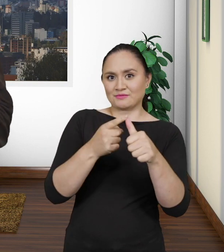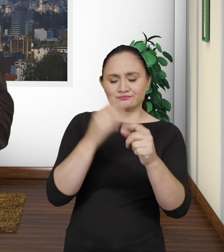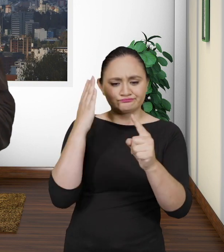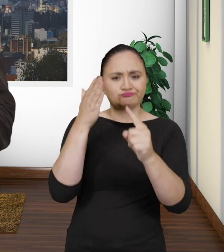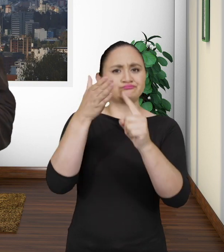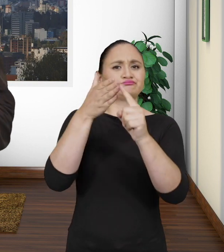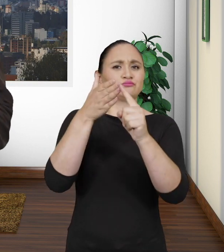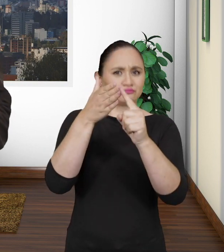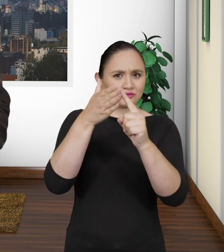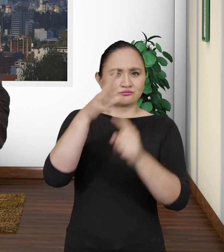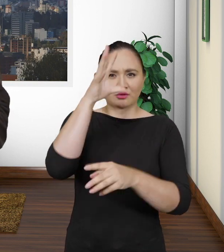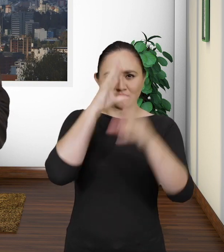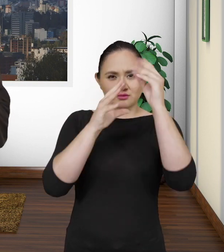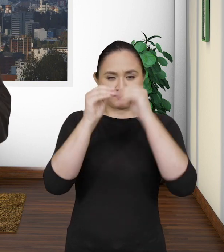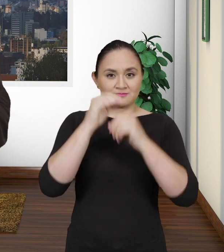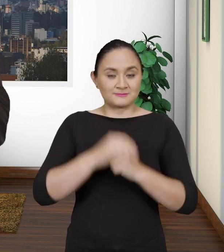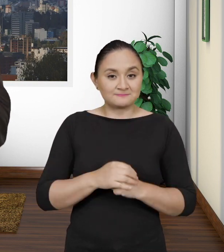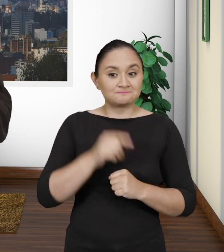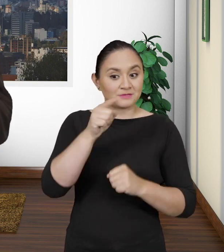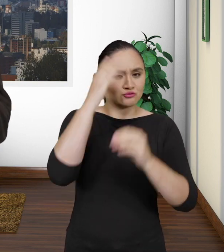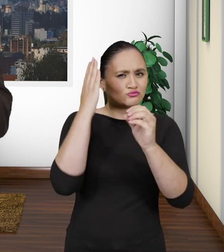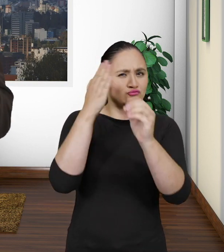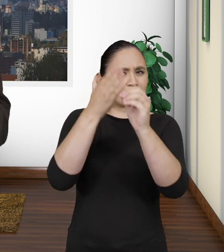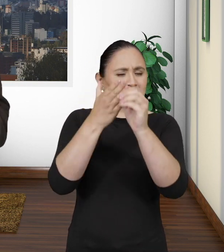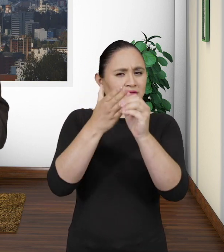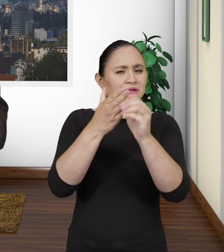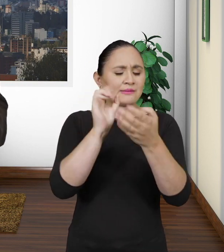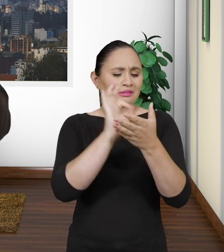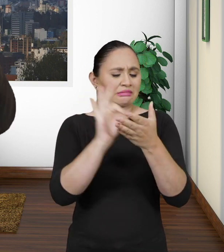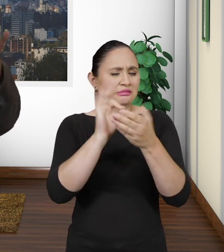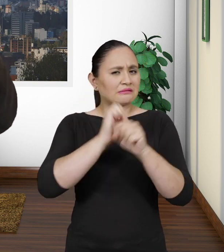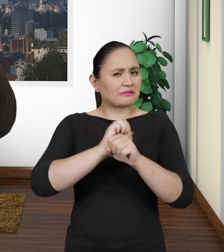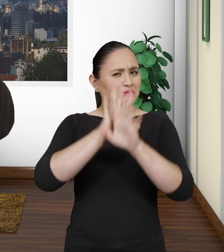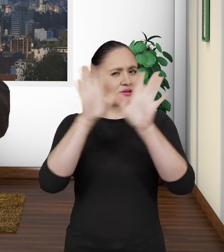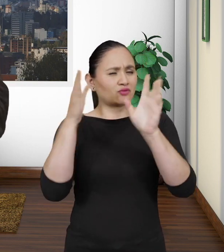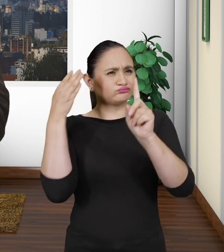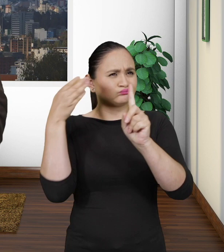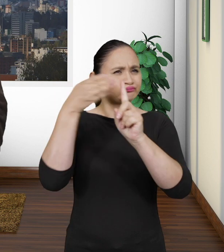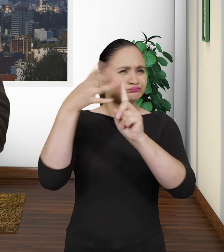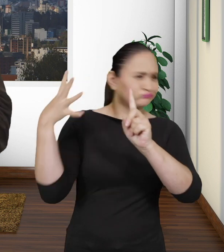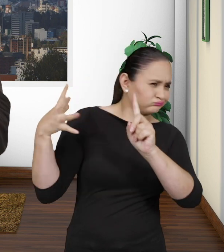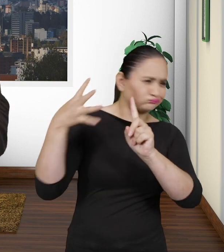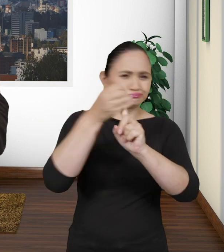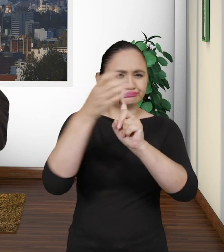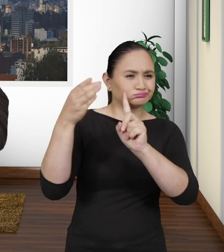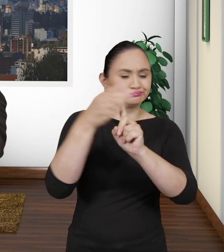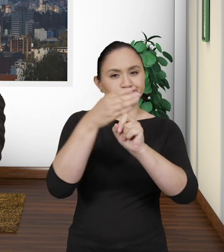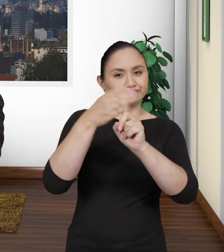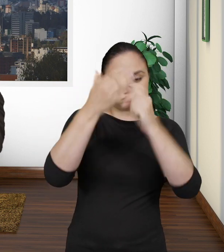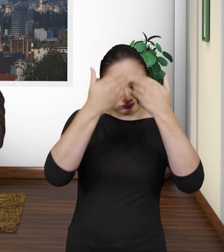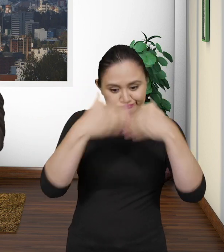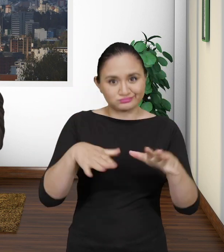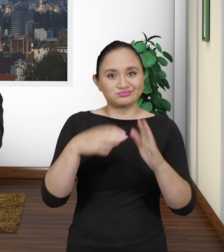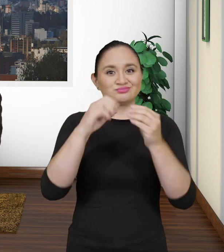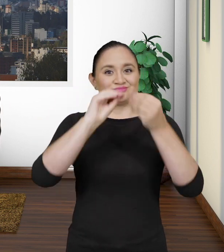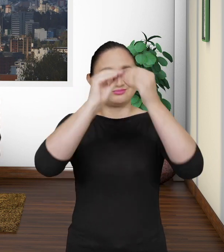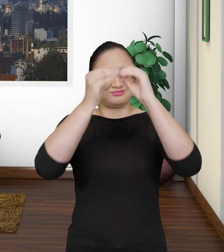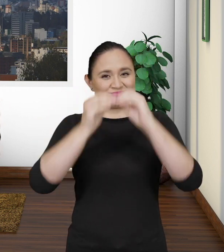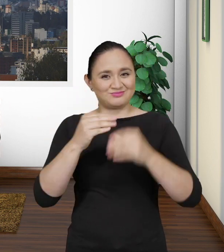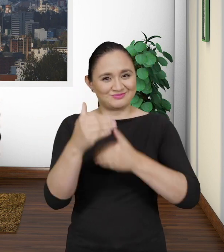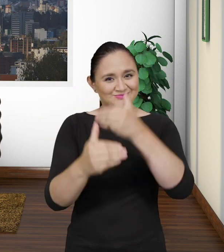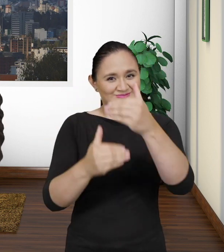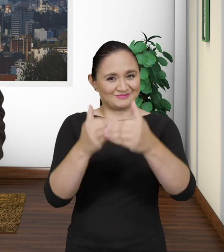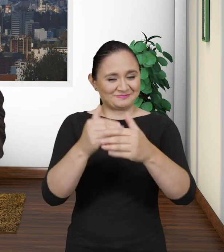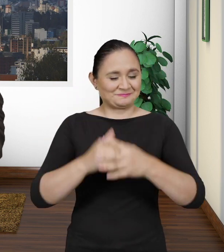objetivo específico de aprendizaje. Este debe decir claramente qué logros alcanzarán los estudiantes al final del proceso